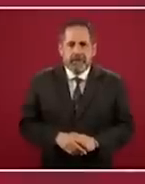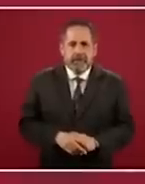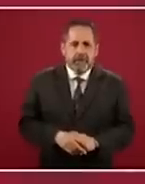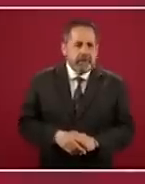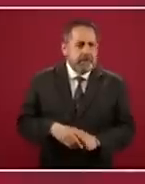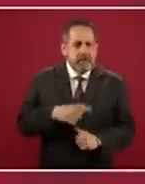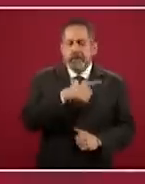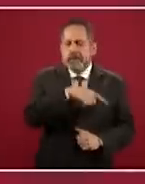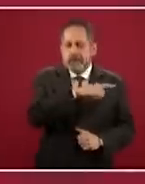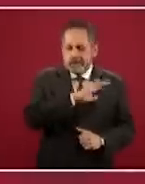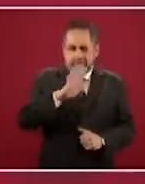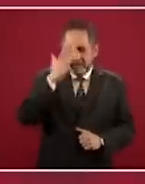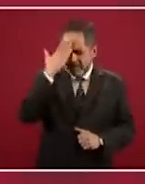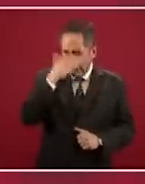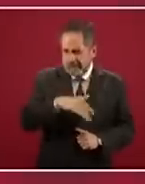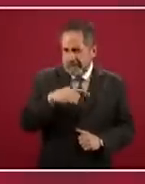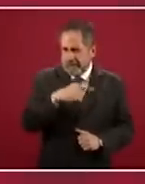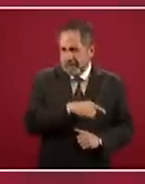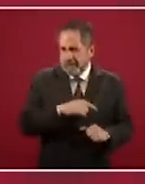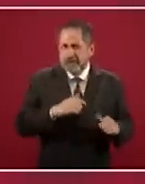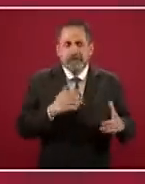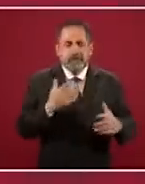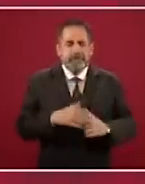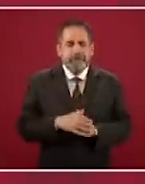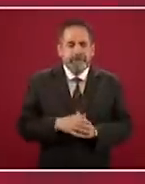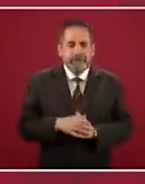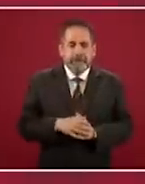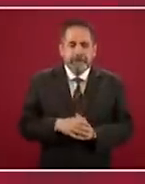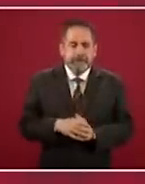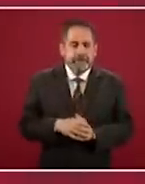ellos saben muy bien, porque